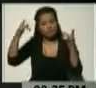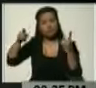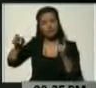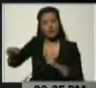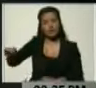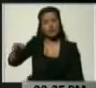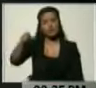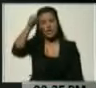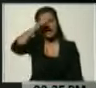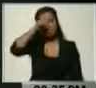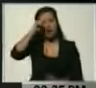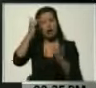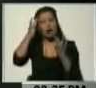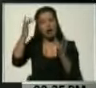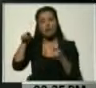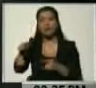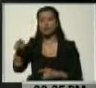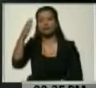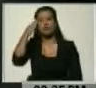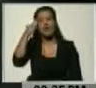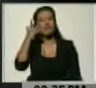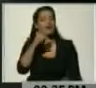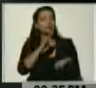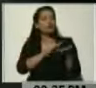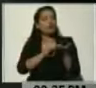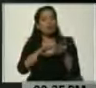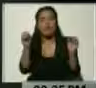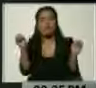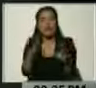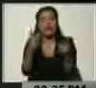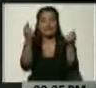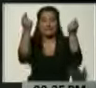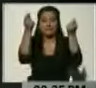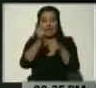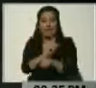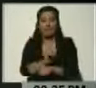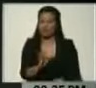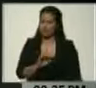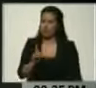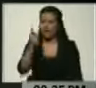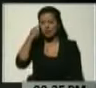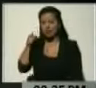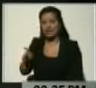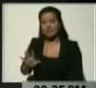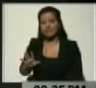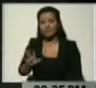para aceptar que no hay soluciones mágicas, que no hay soluciones de la noche a la